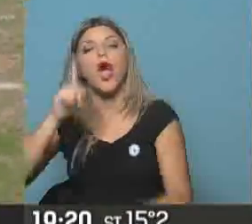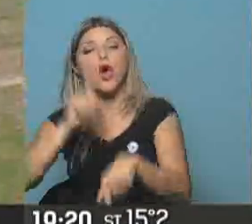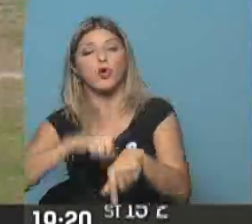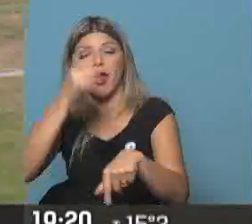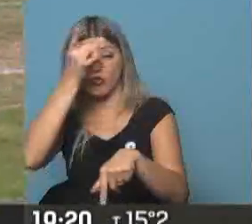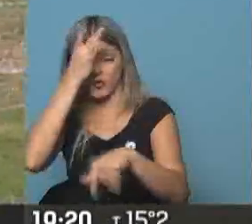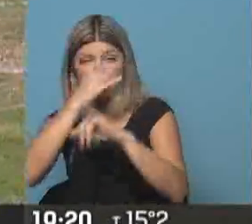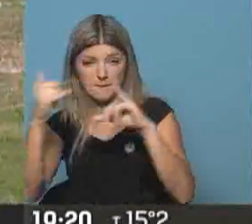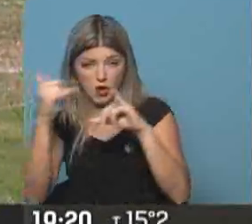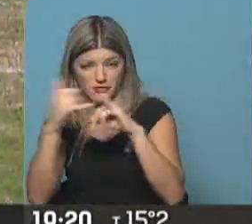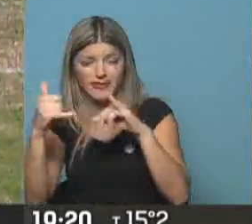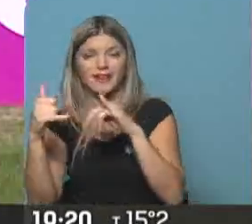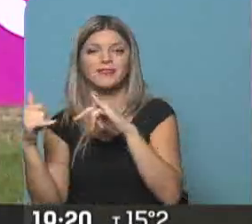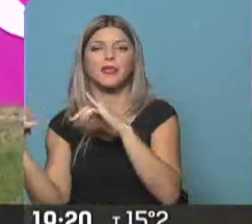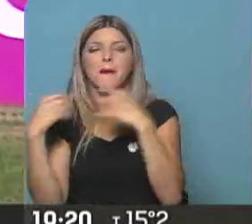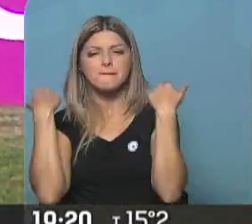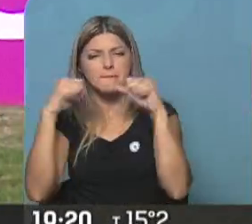mediodía con entrada